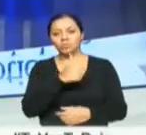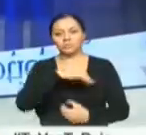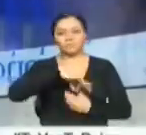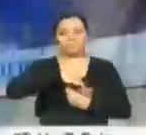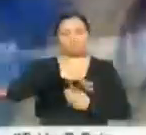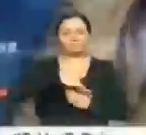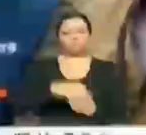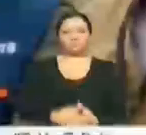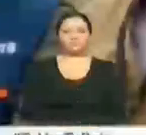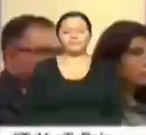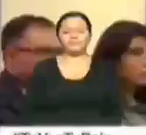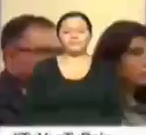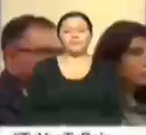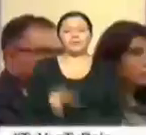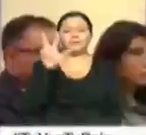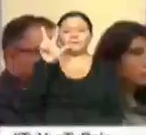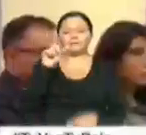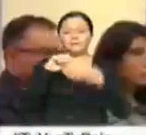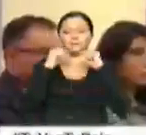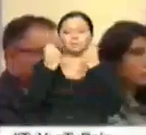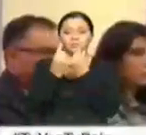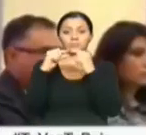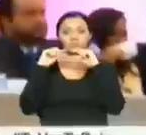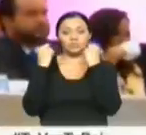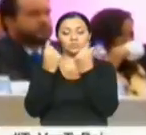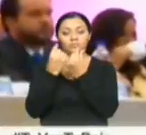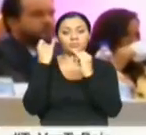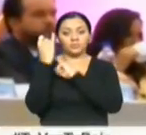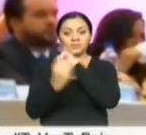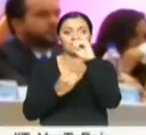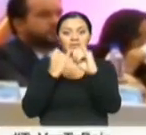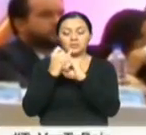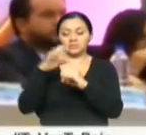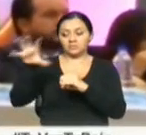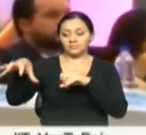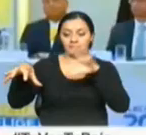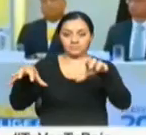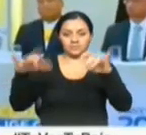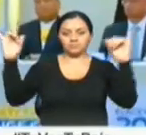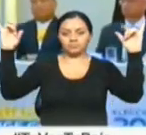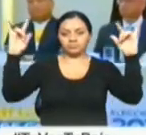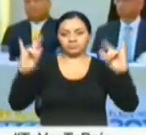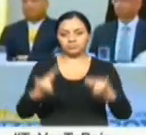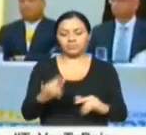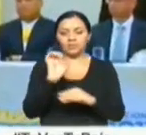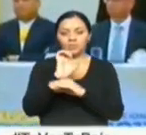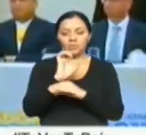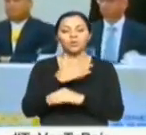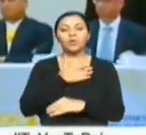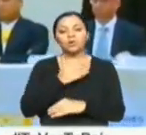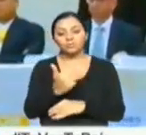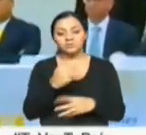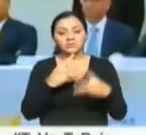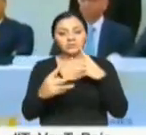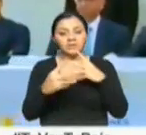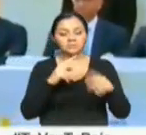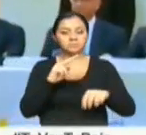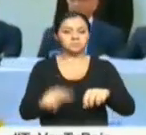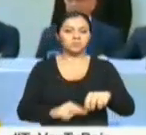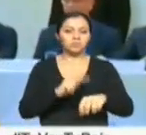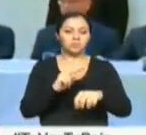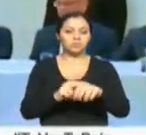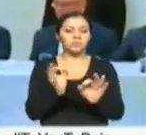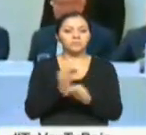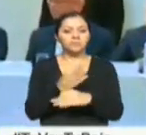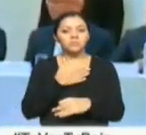electoral. Tres misiones de observadores internacionales que asistieron al país para verificar la transparencia y el normal